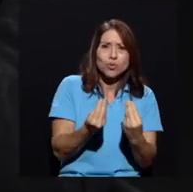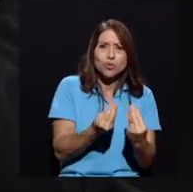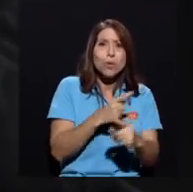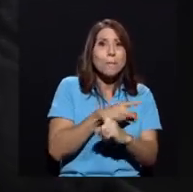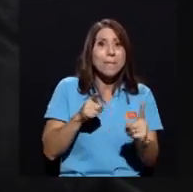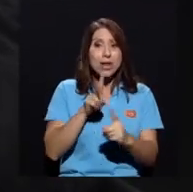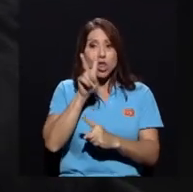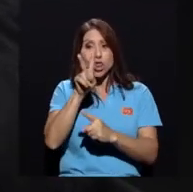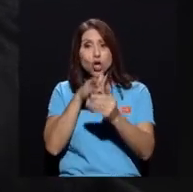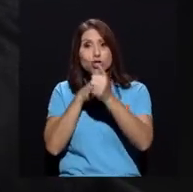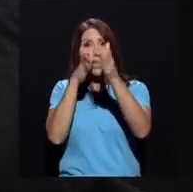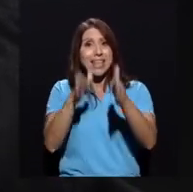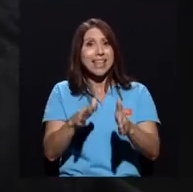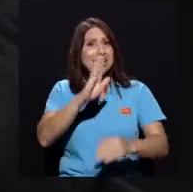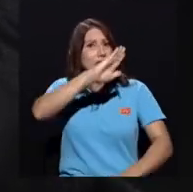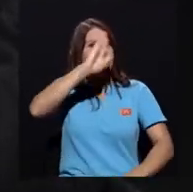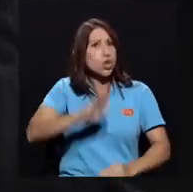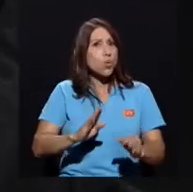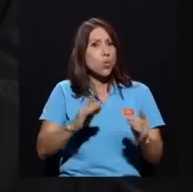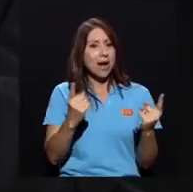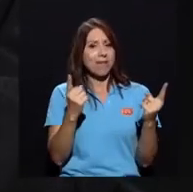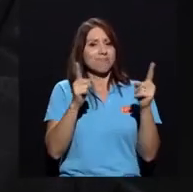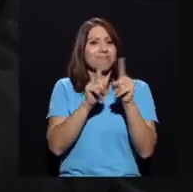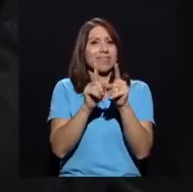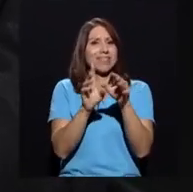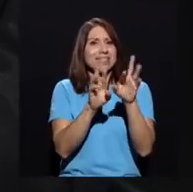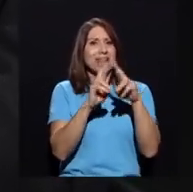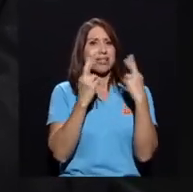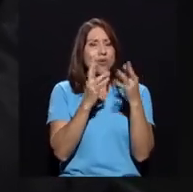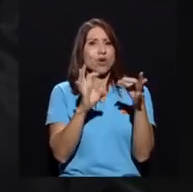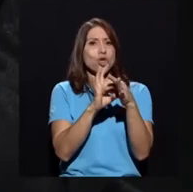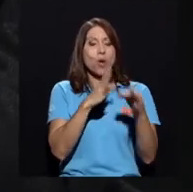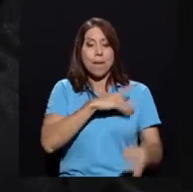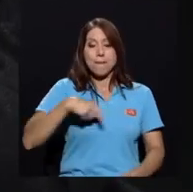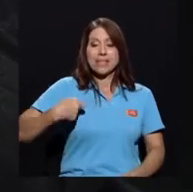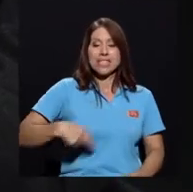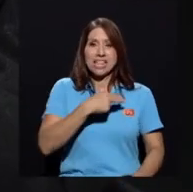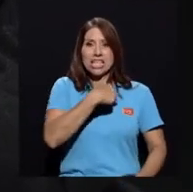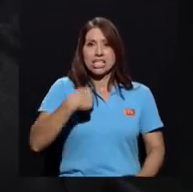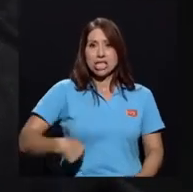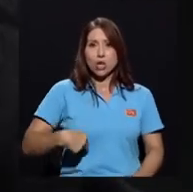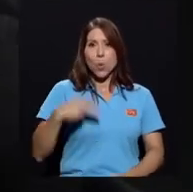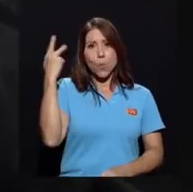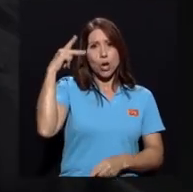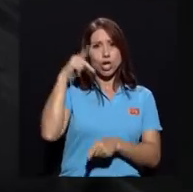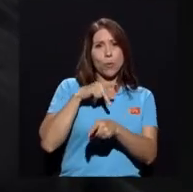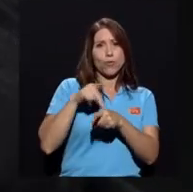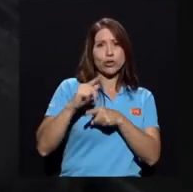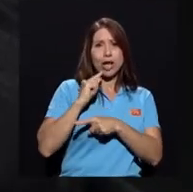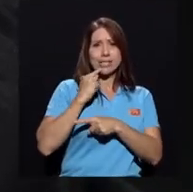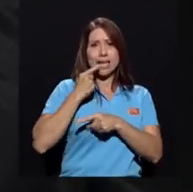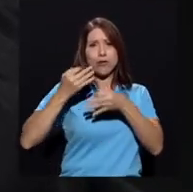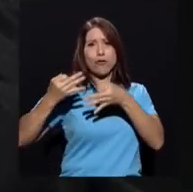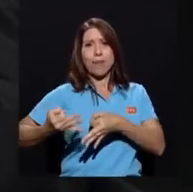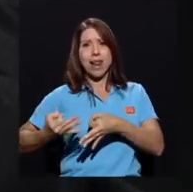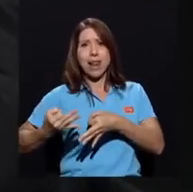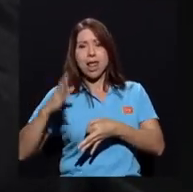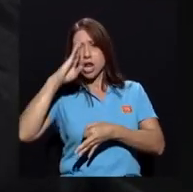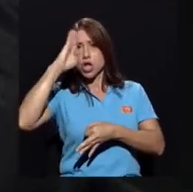líderes. El presidente chino, que es un político profesional, serio, formal, es otra cosa, con el